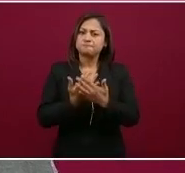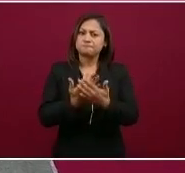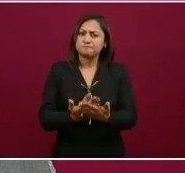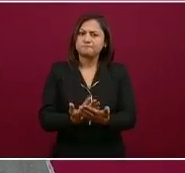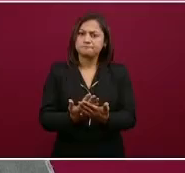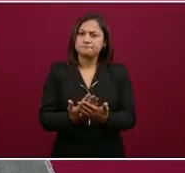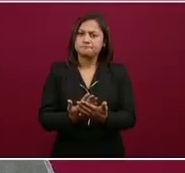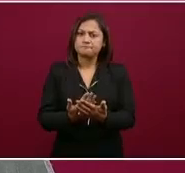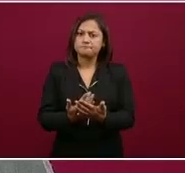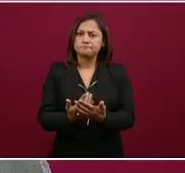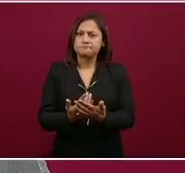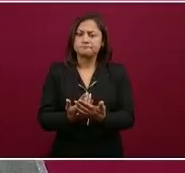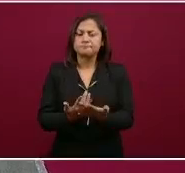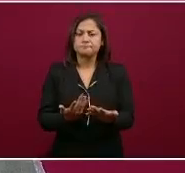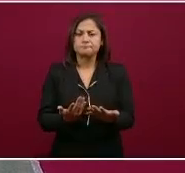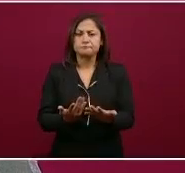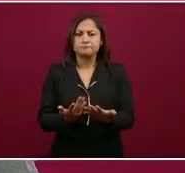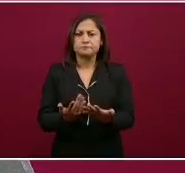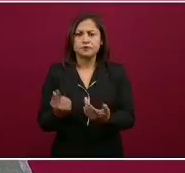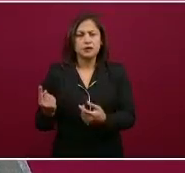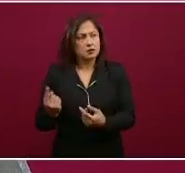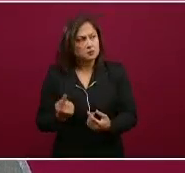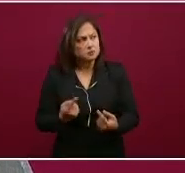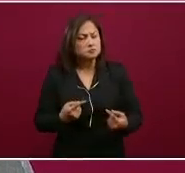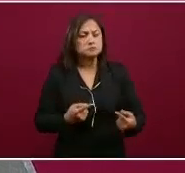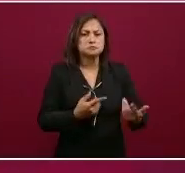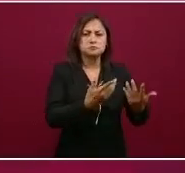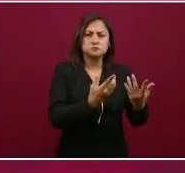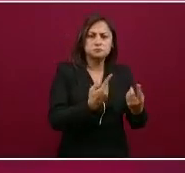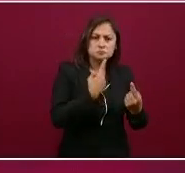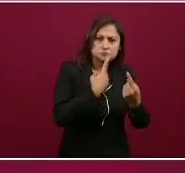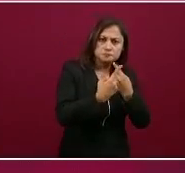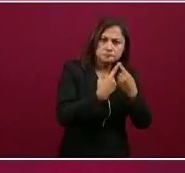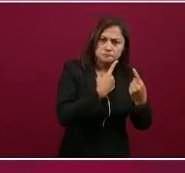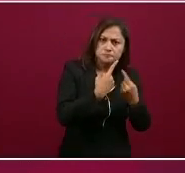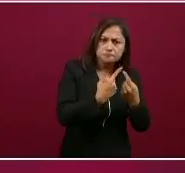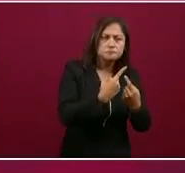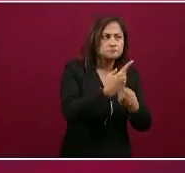el resultado de estos primeros encuentros en Estados Unidos.